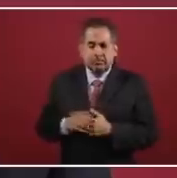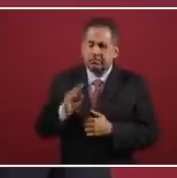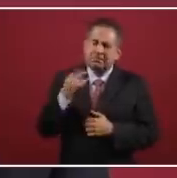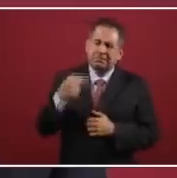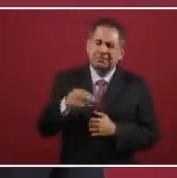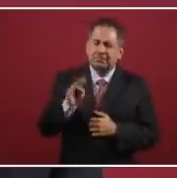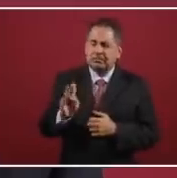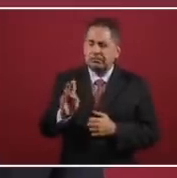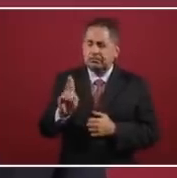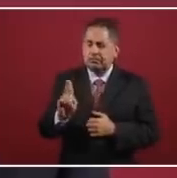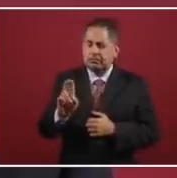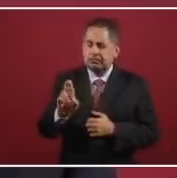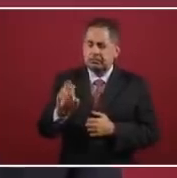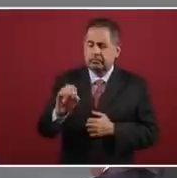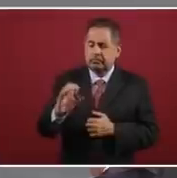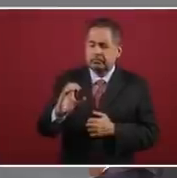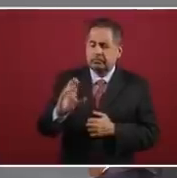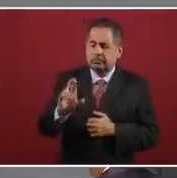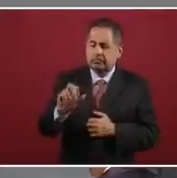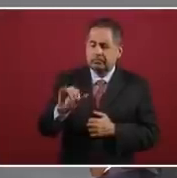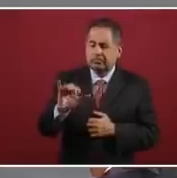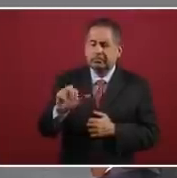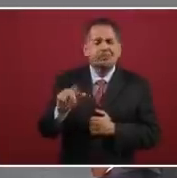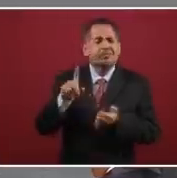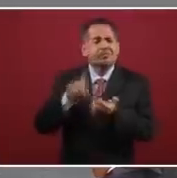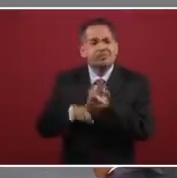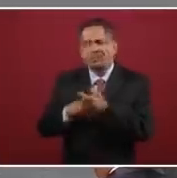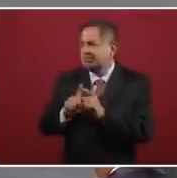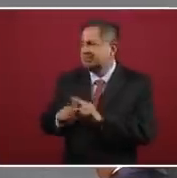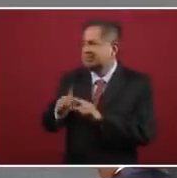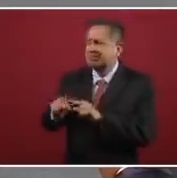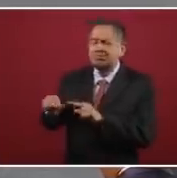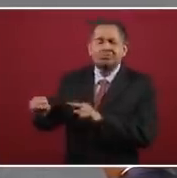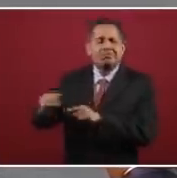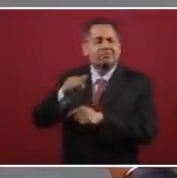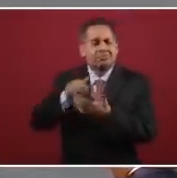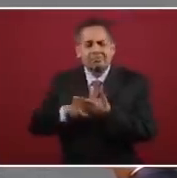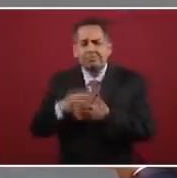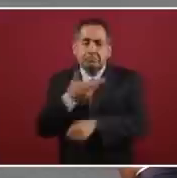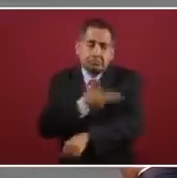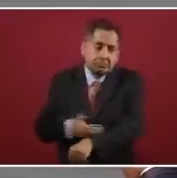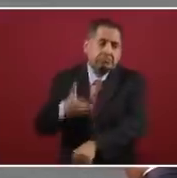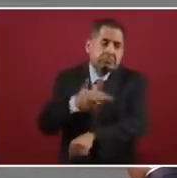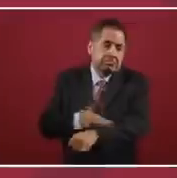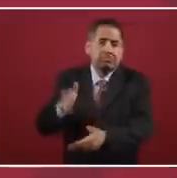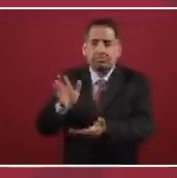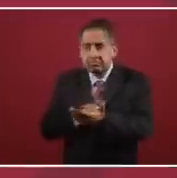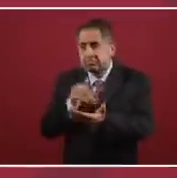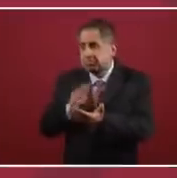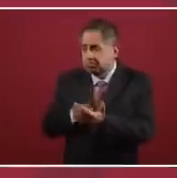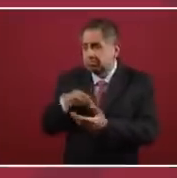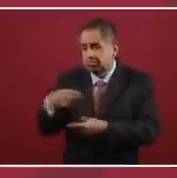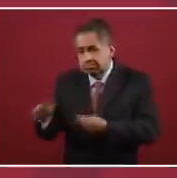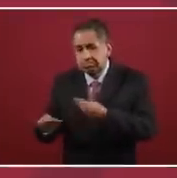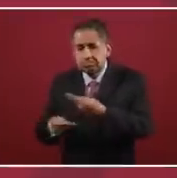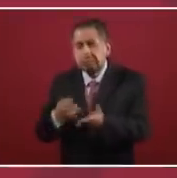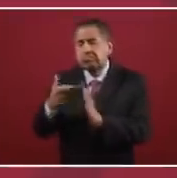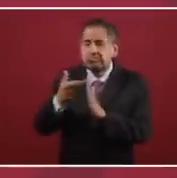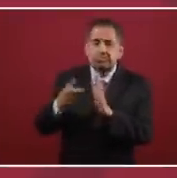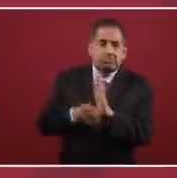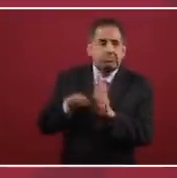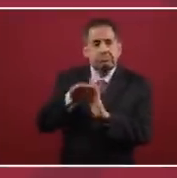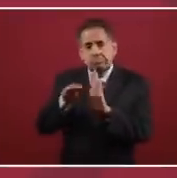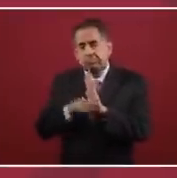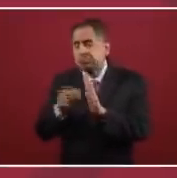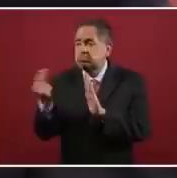burocracia, es toda la red de trámites, todo lo que significa